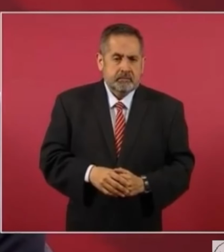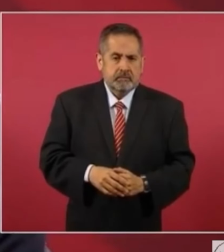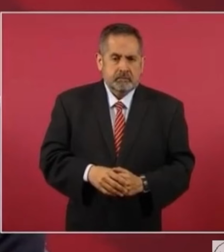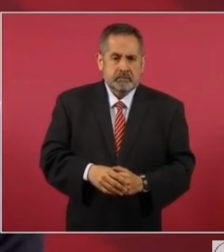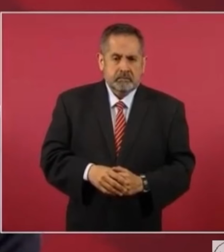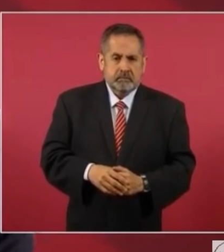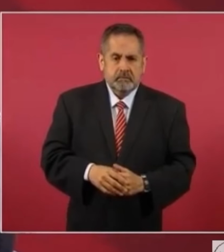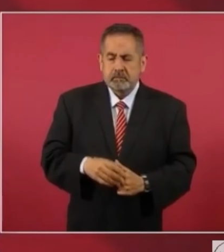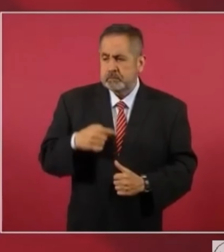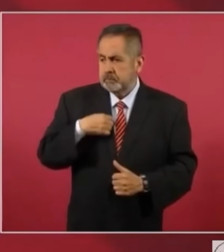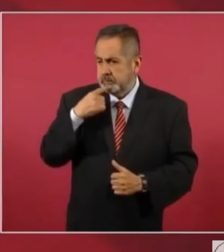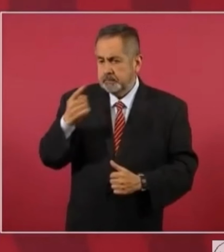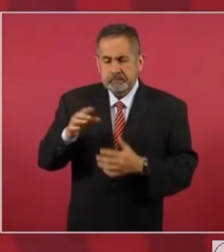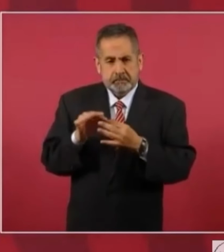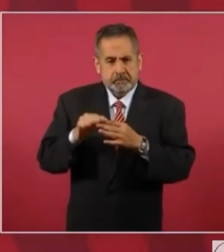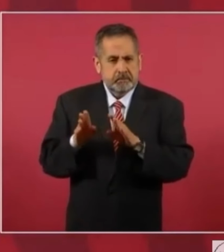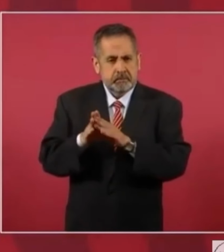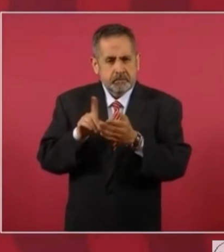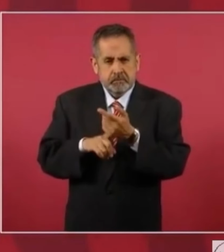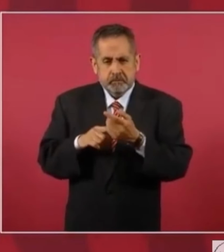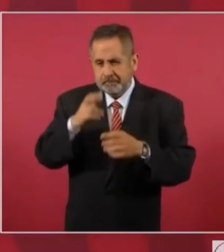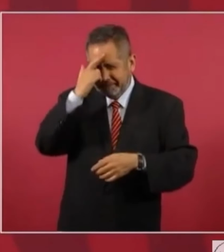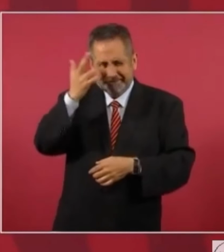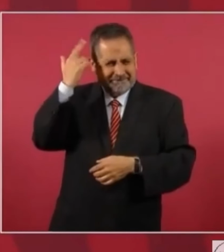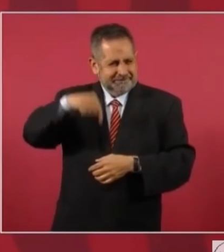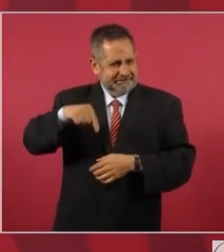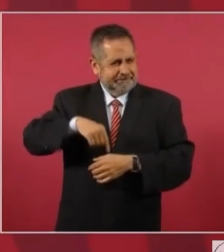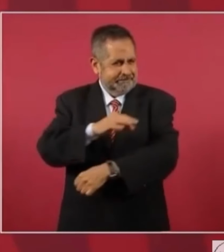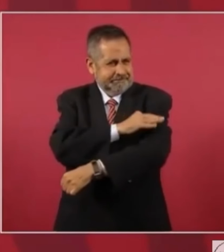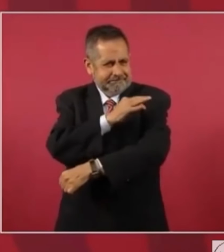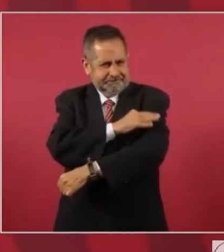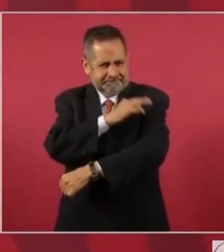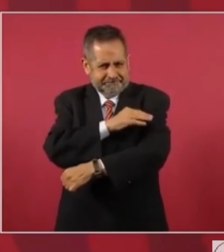Yo aquí decía, cuando estábamos vacunando